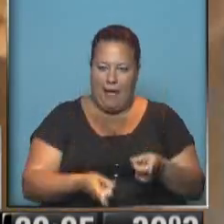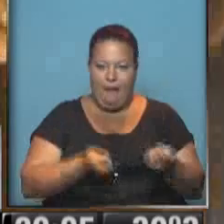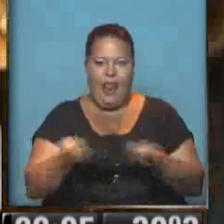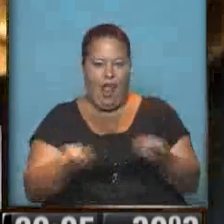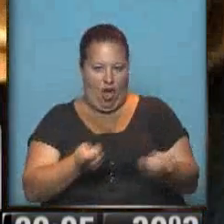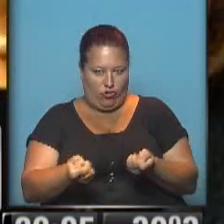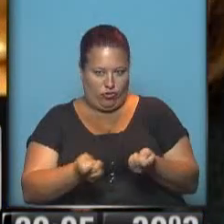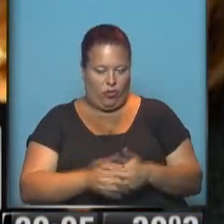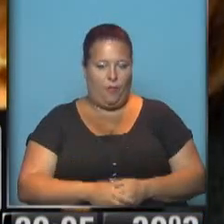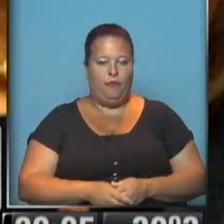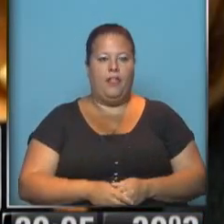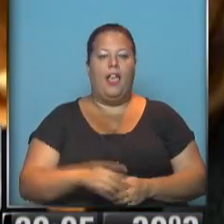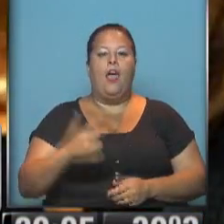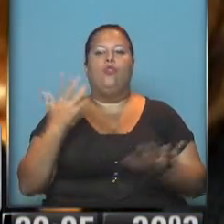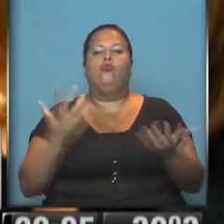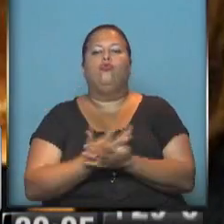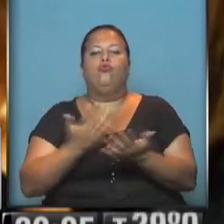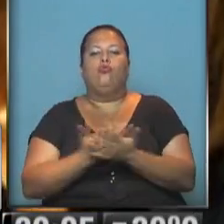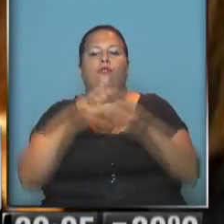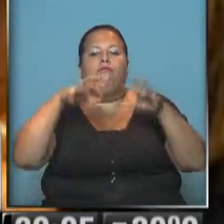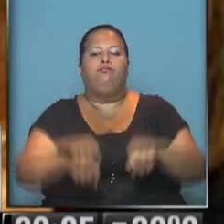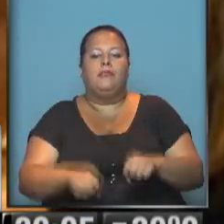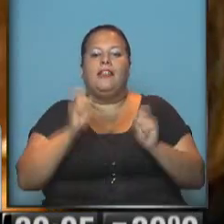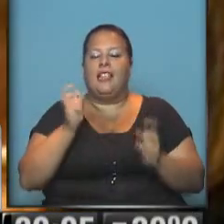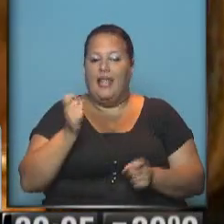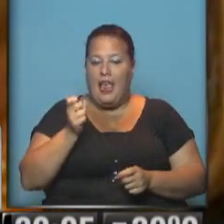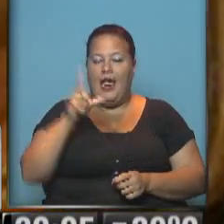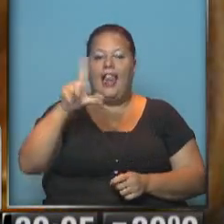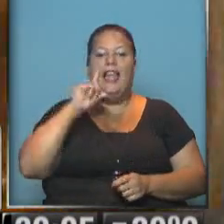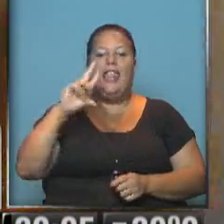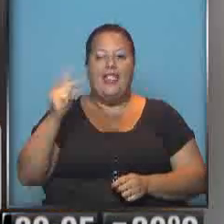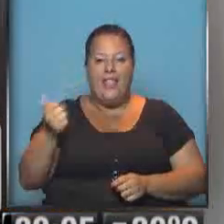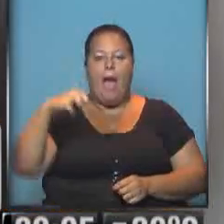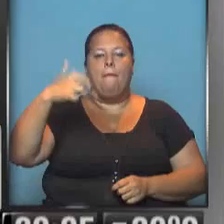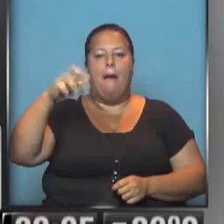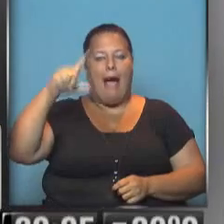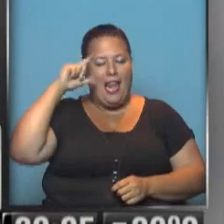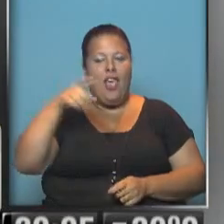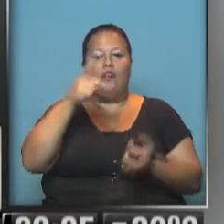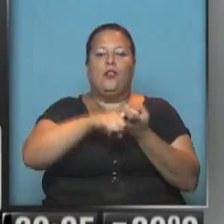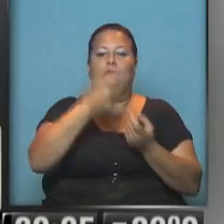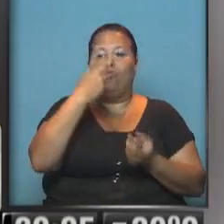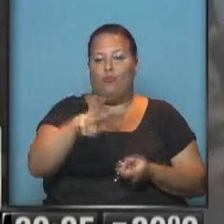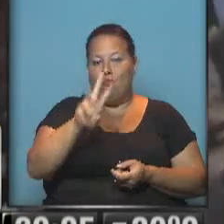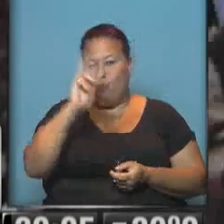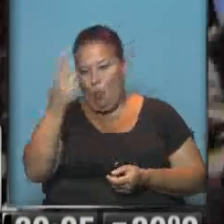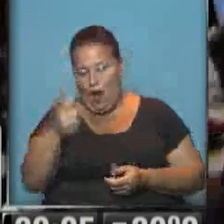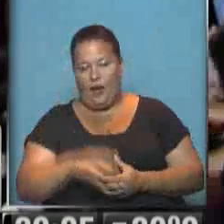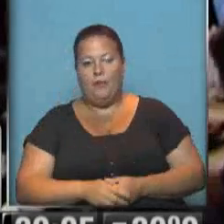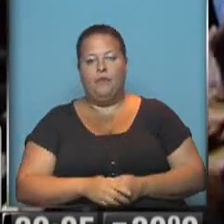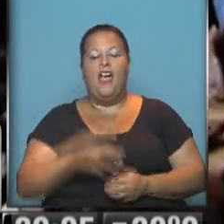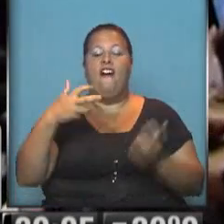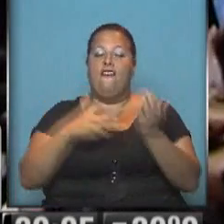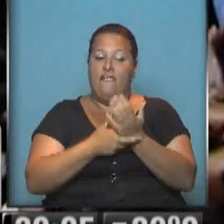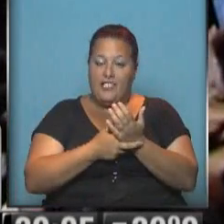maniobra. Entre las víctimas de esta apropiación irregular se destaca Lidia Papaleo, viuda de David Greiber. El